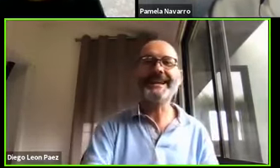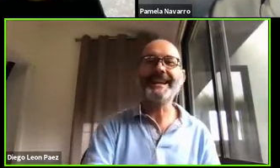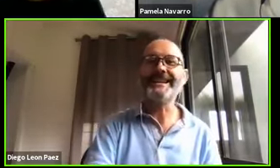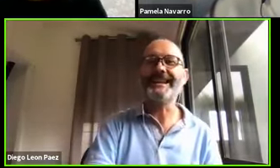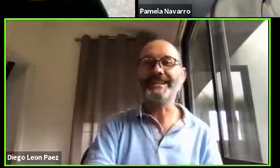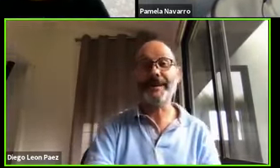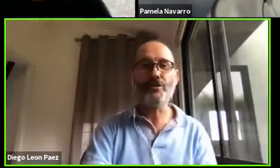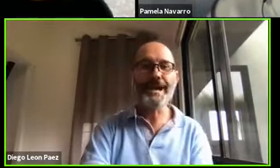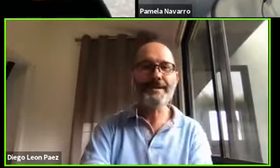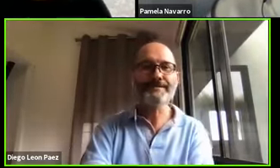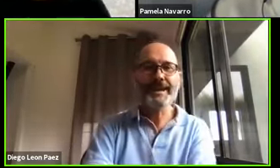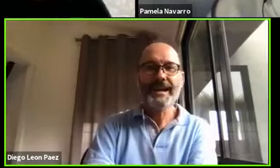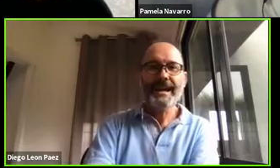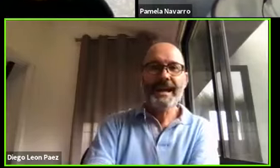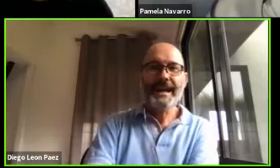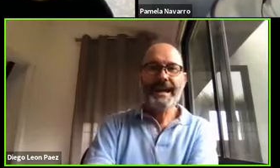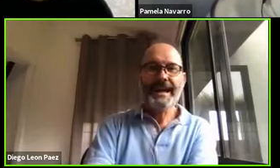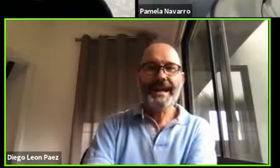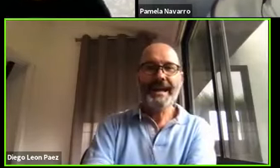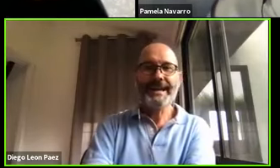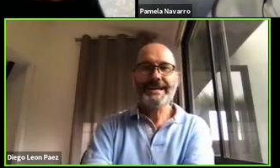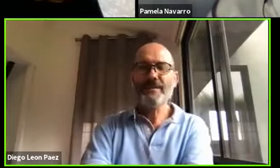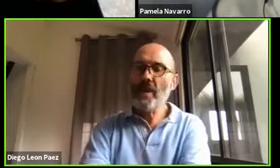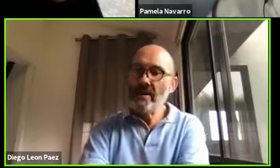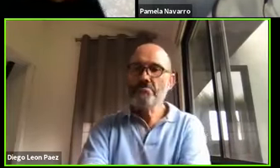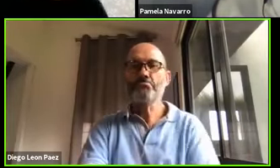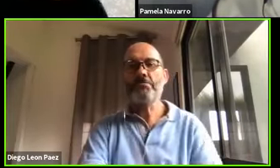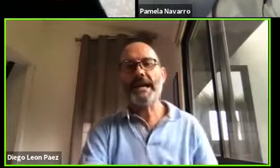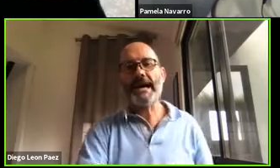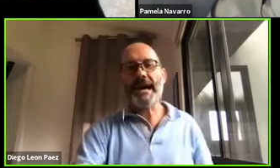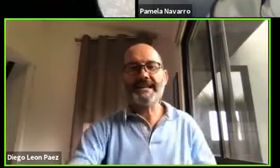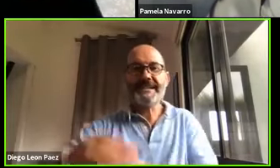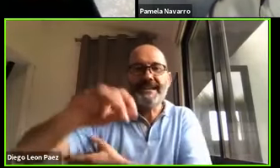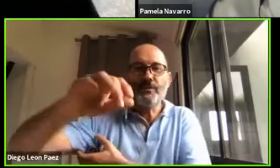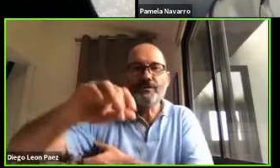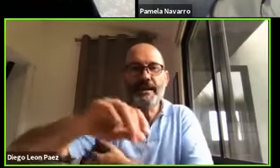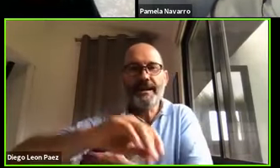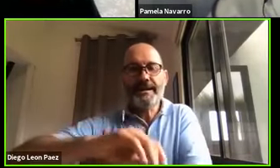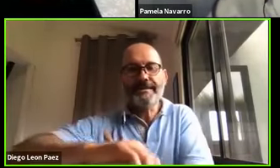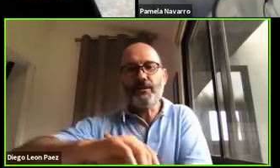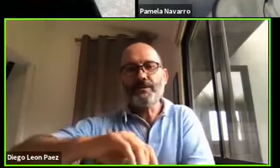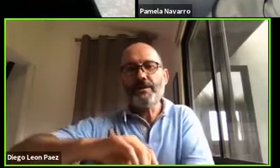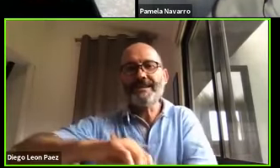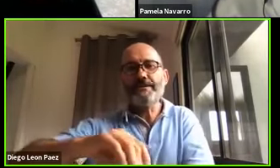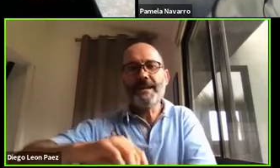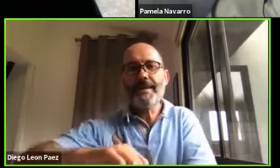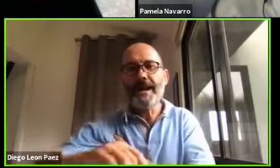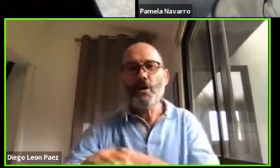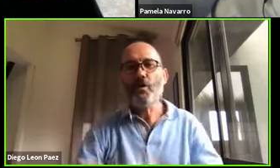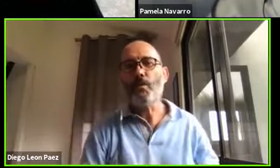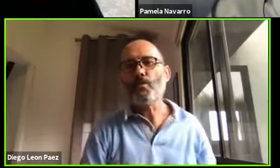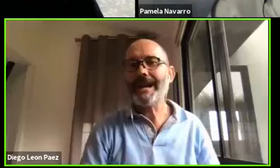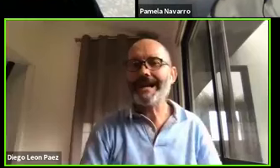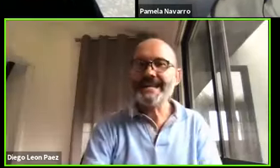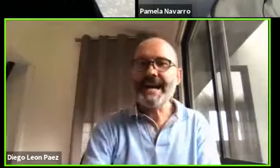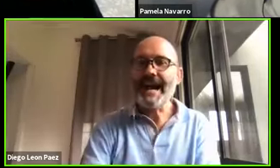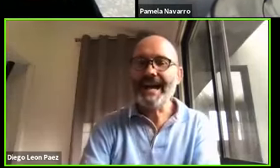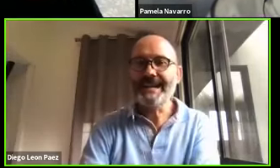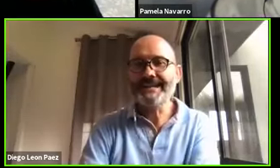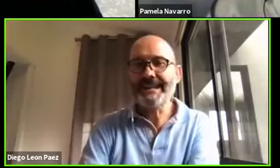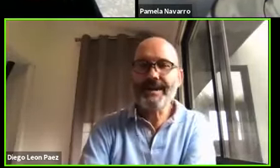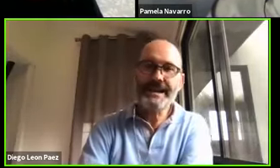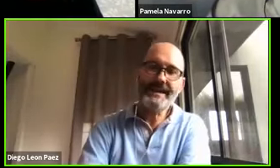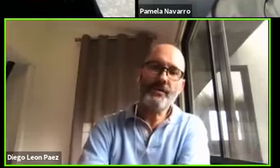desde española y bueno ahí se concibe a sí misma como una niña